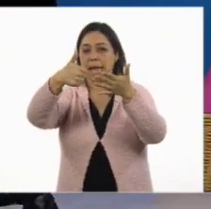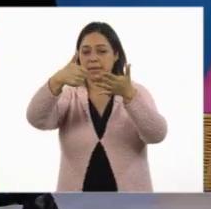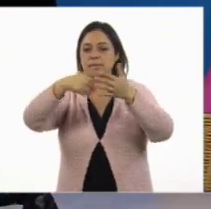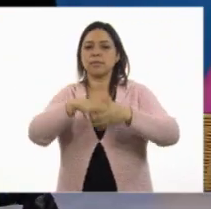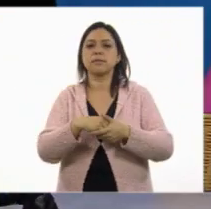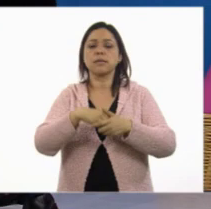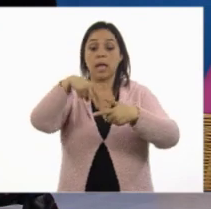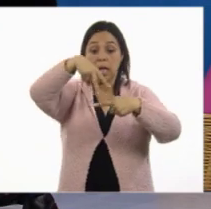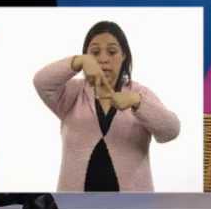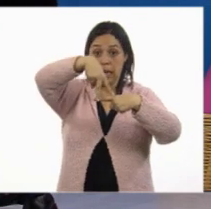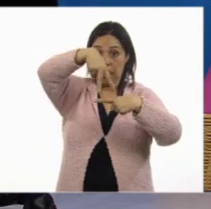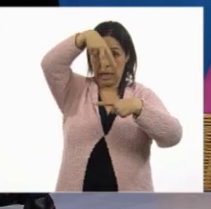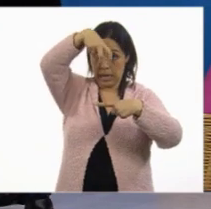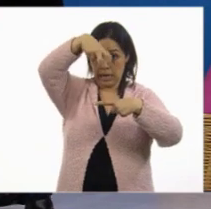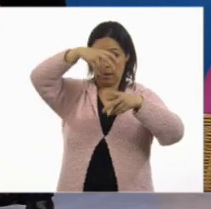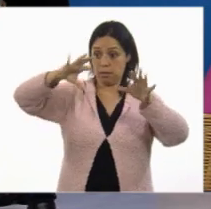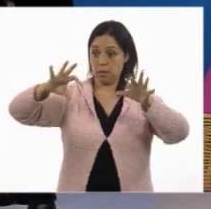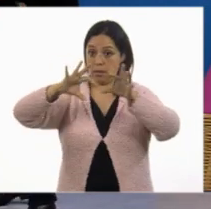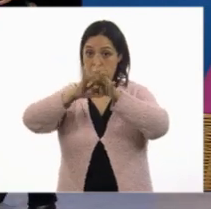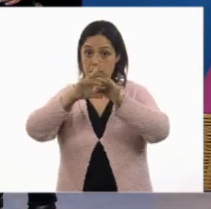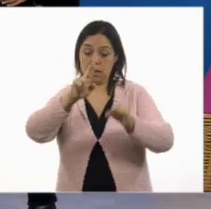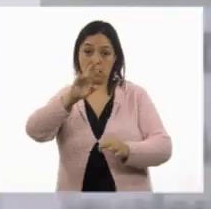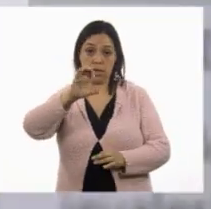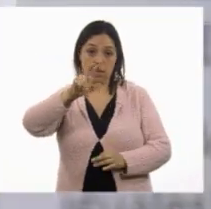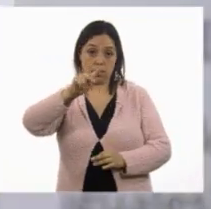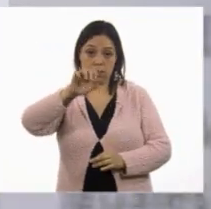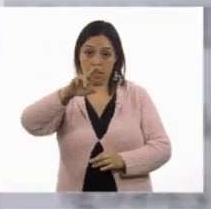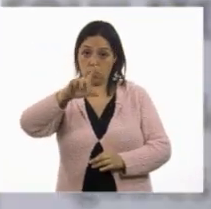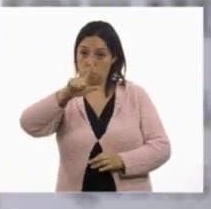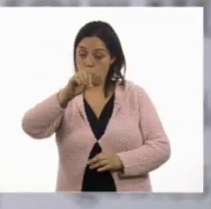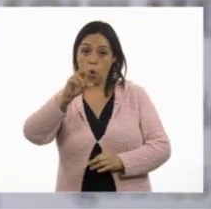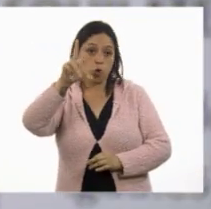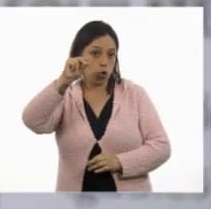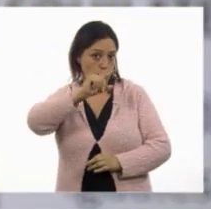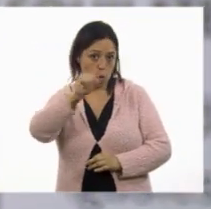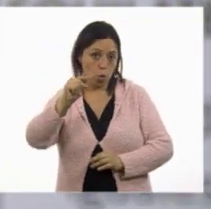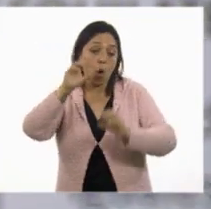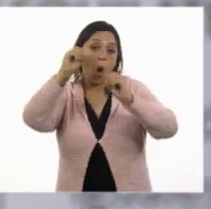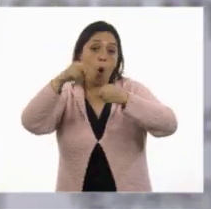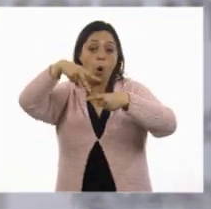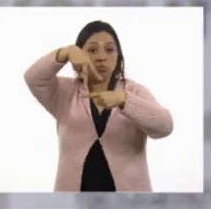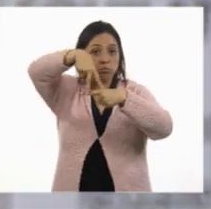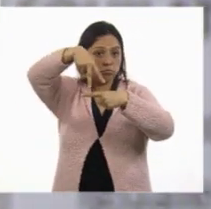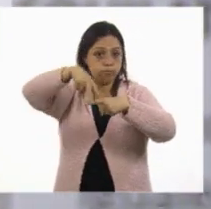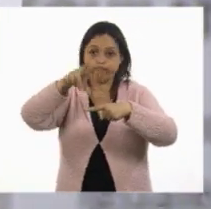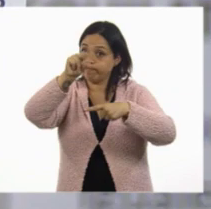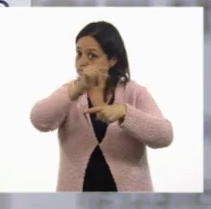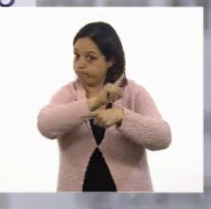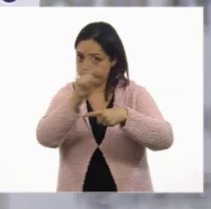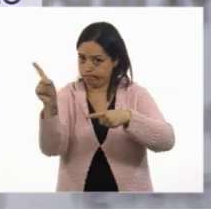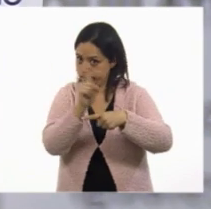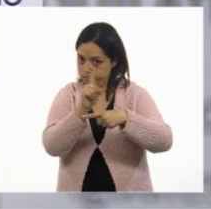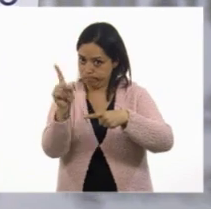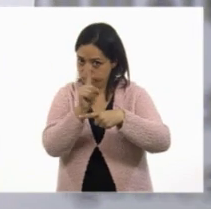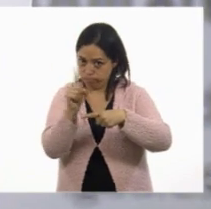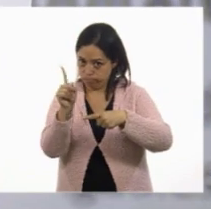que no es un triángulo rectángulo o un triángulo equilátero. Ojo.